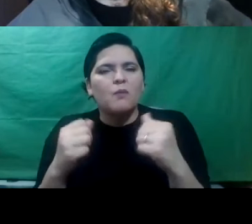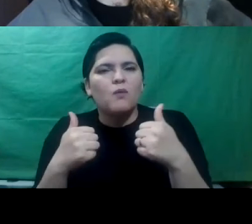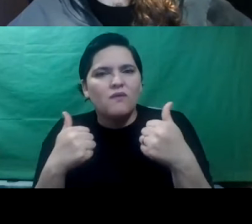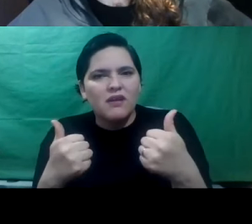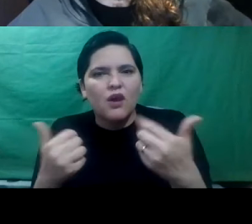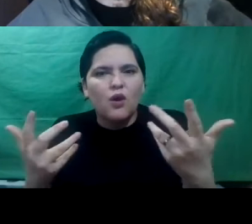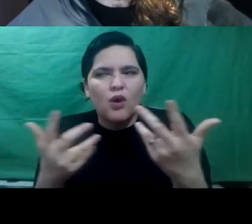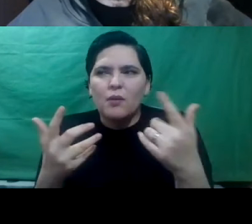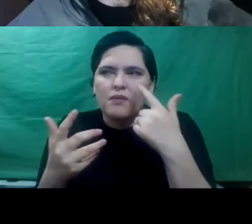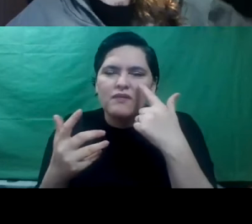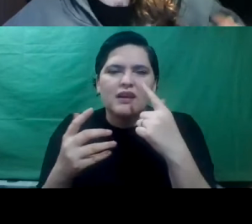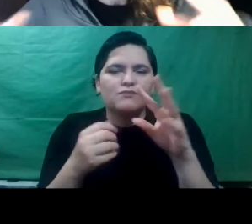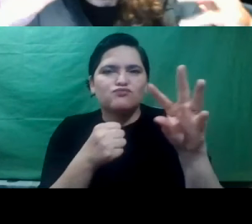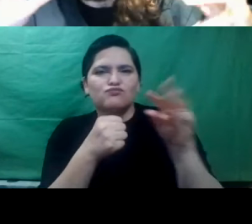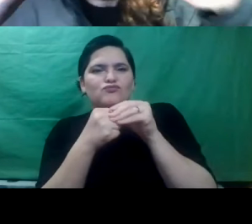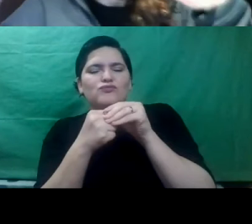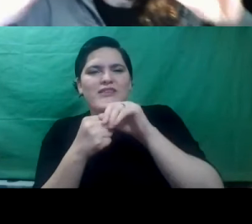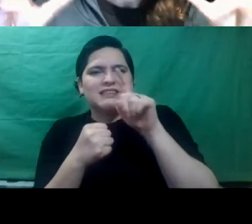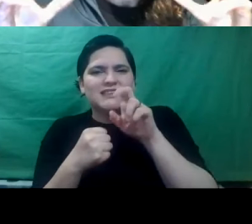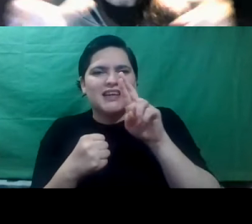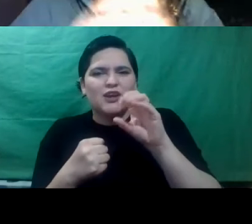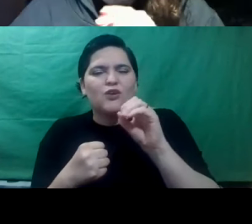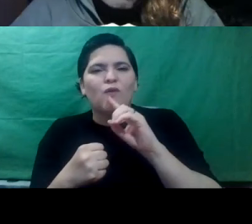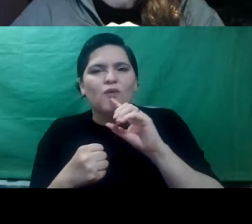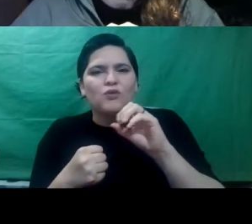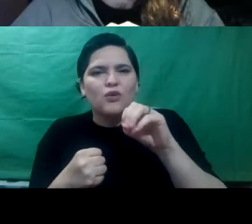expresión de receptores de serotonina 2A. Entonces acá tenemos un